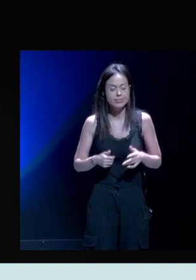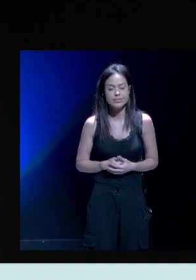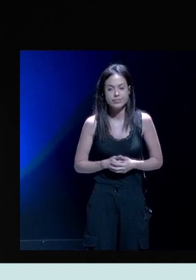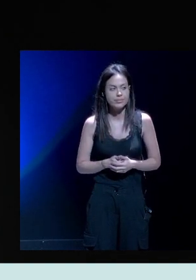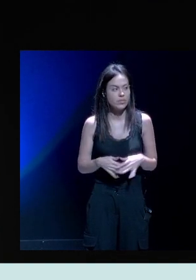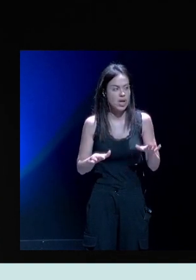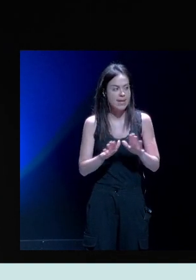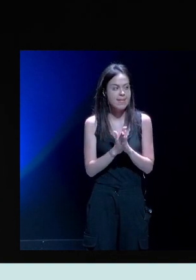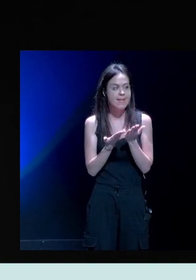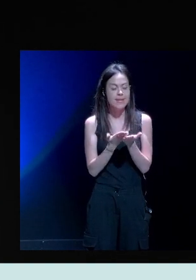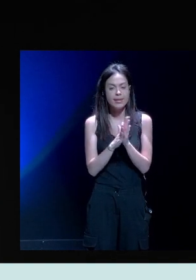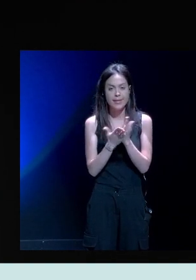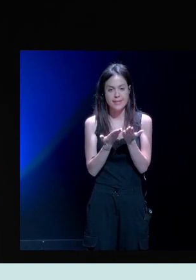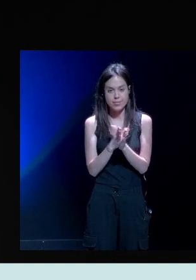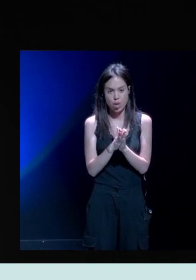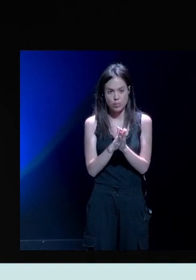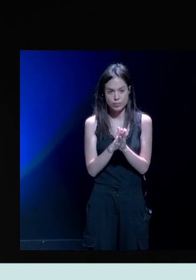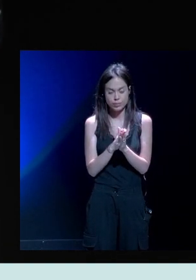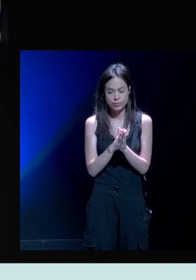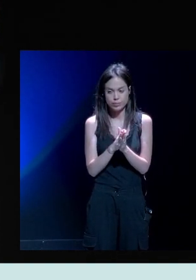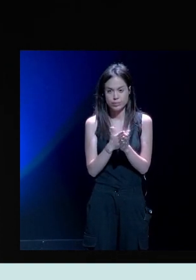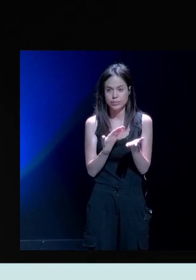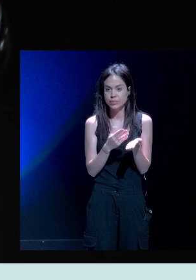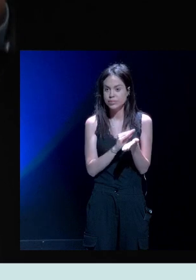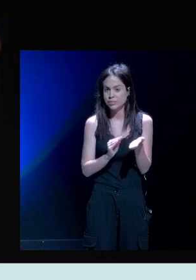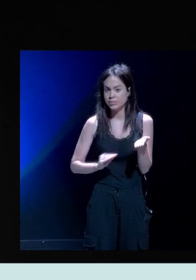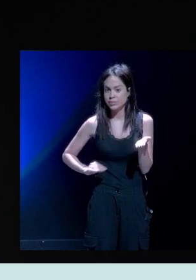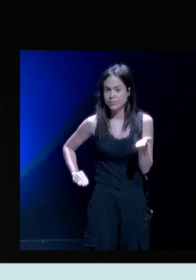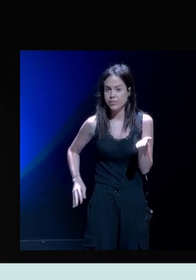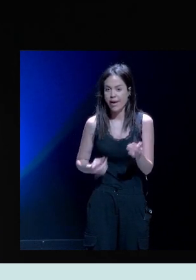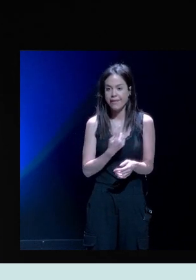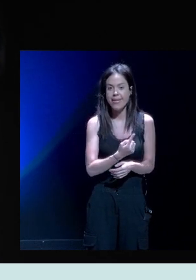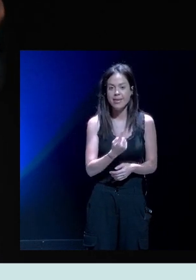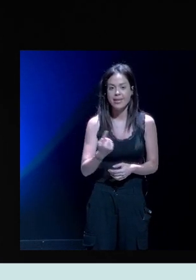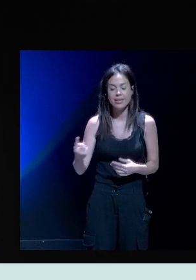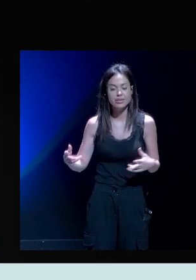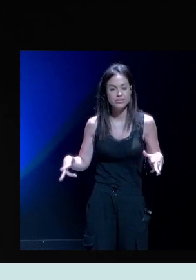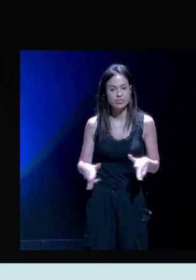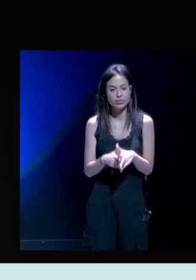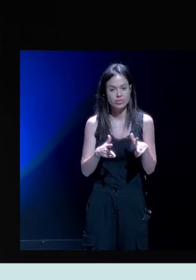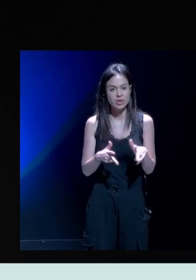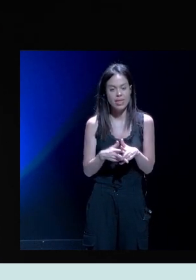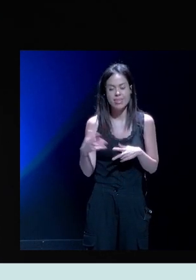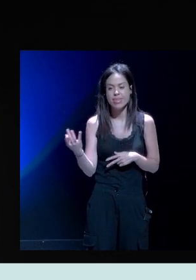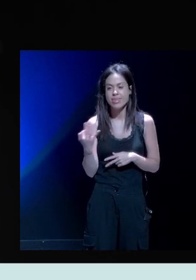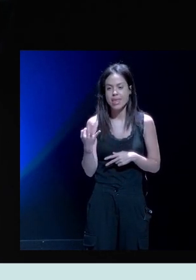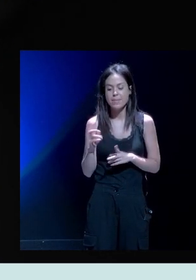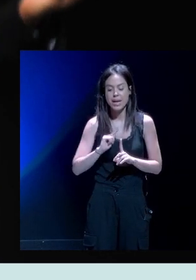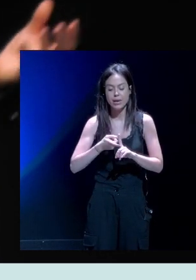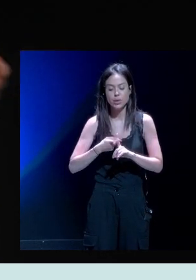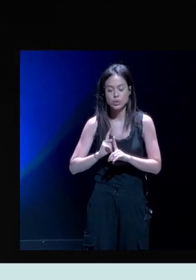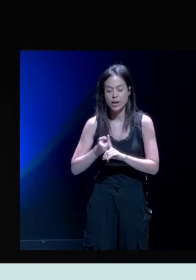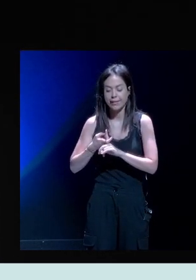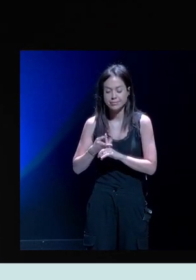En el libro parto del principio de que es cada sociedad la que tiene que encontrar su propio camino